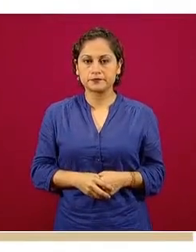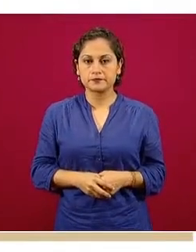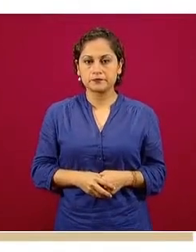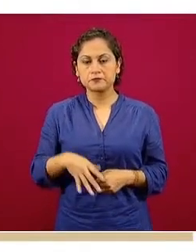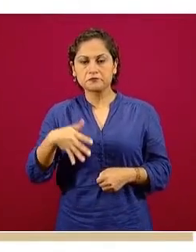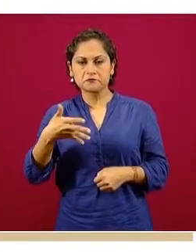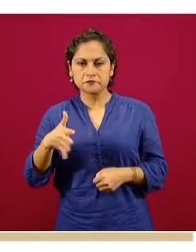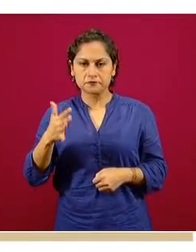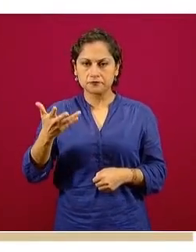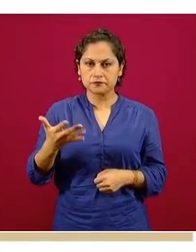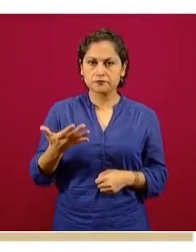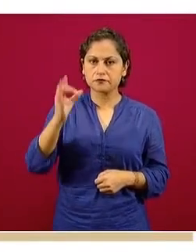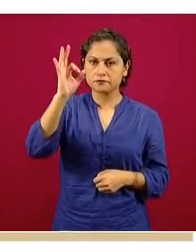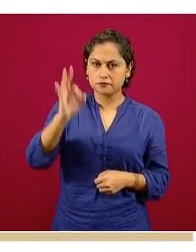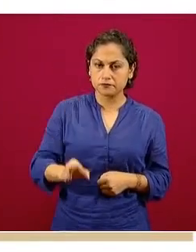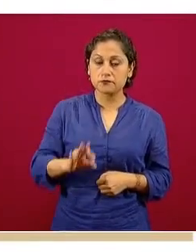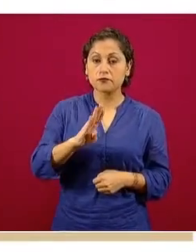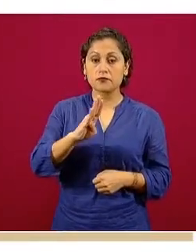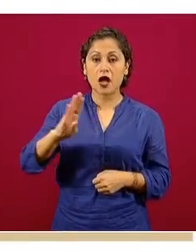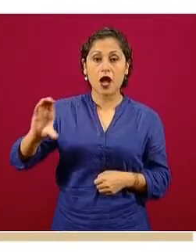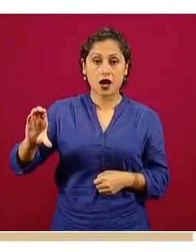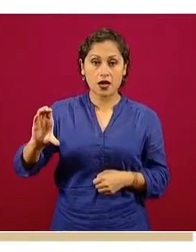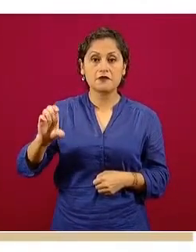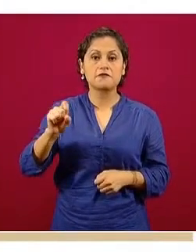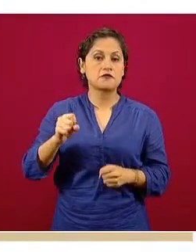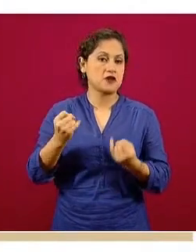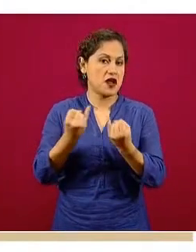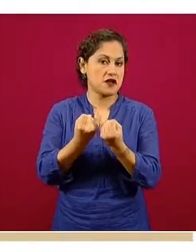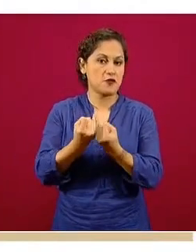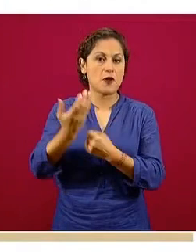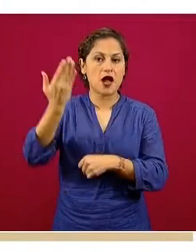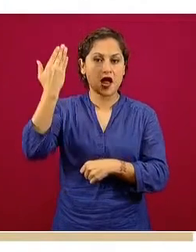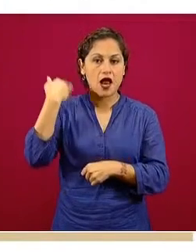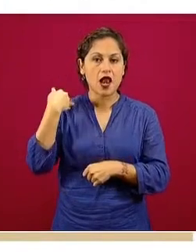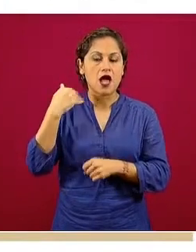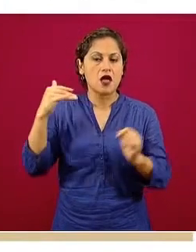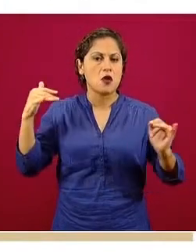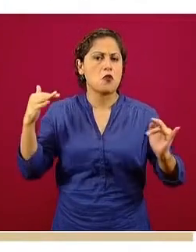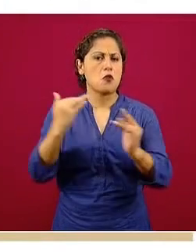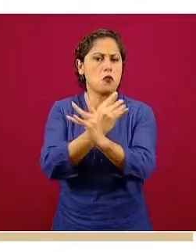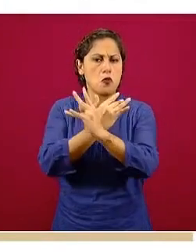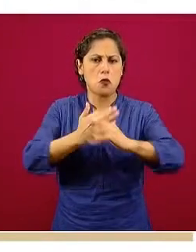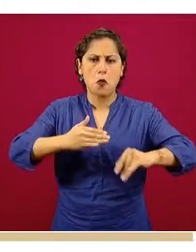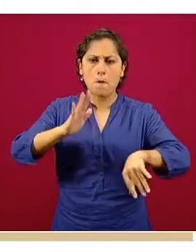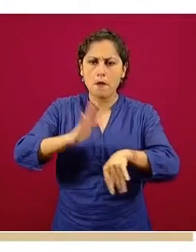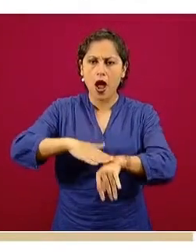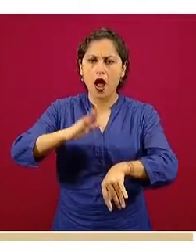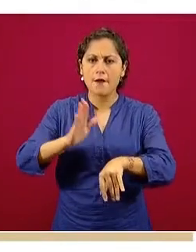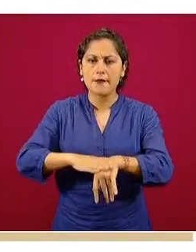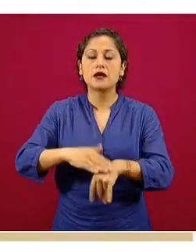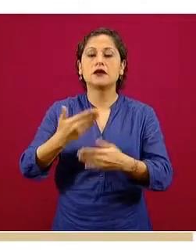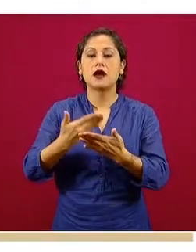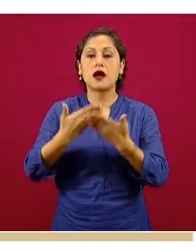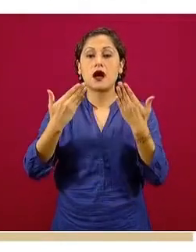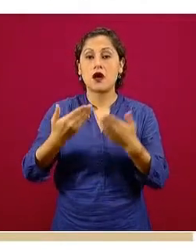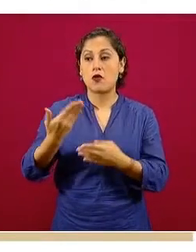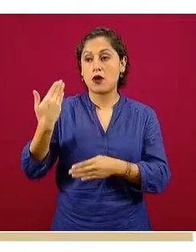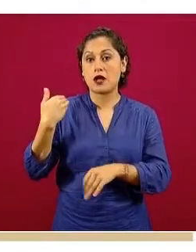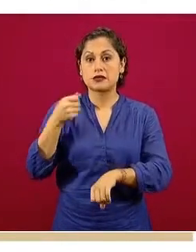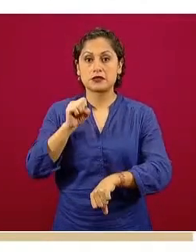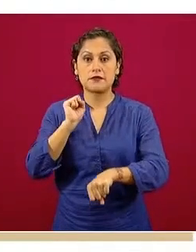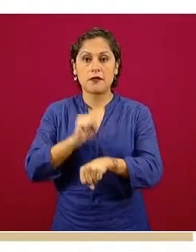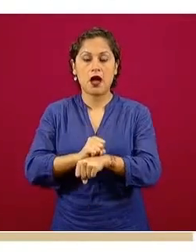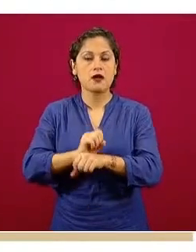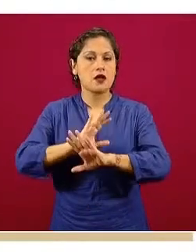alrededor del 50 por ciento baja california lo mismo había incrementado mucho su movilidad y en la última semana